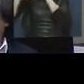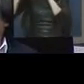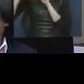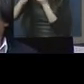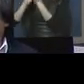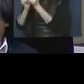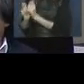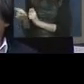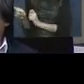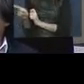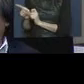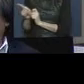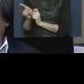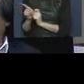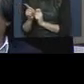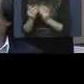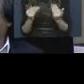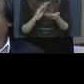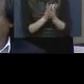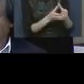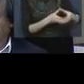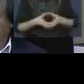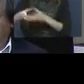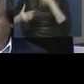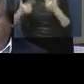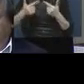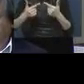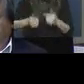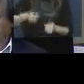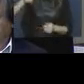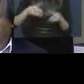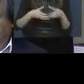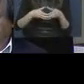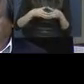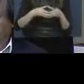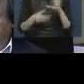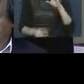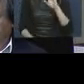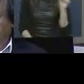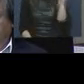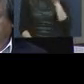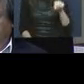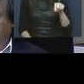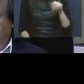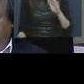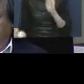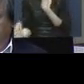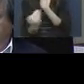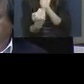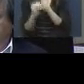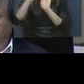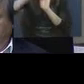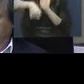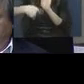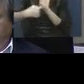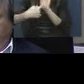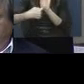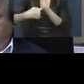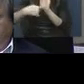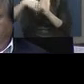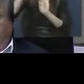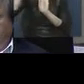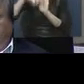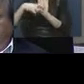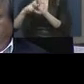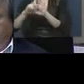lo menos, yo espero que todas las bancadas, y particularmente la bancada del Partido Socialista, le dé su apoyo y su aprobación a un proyecto de